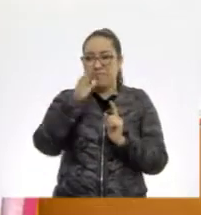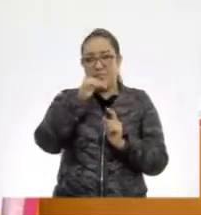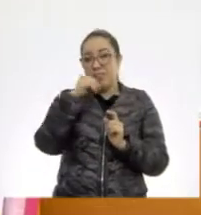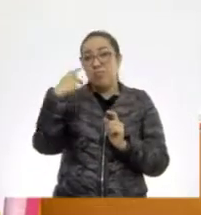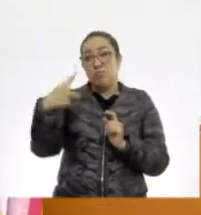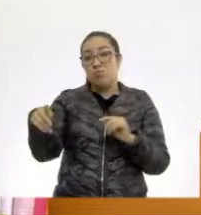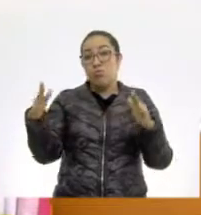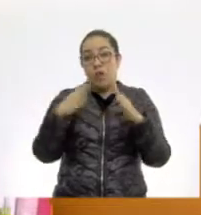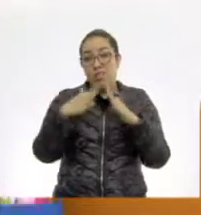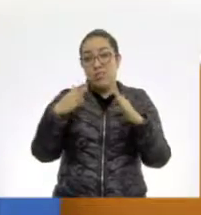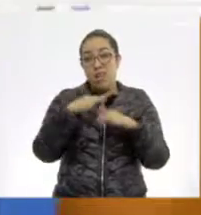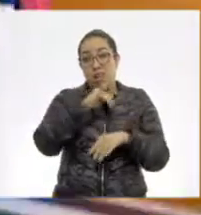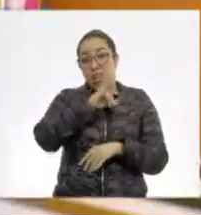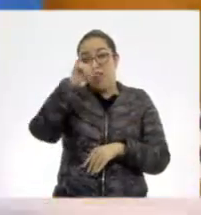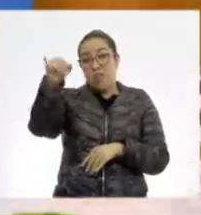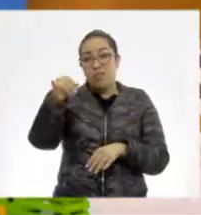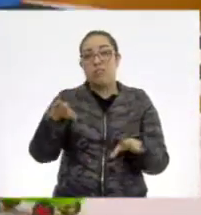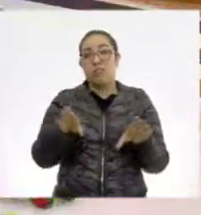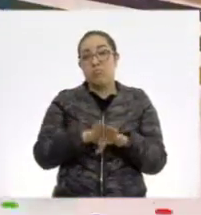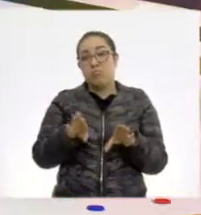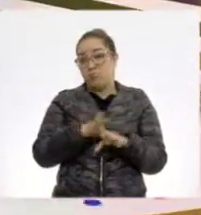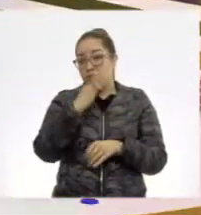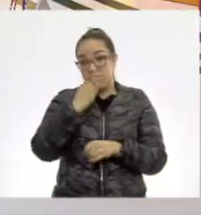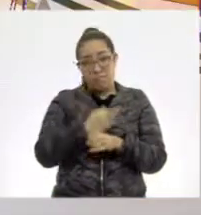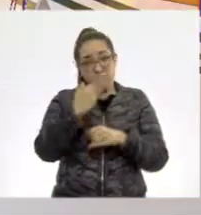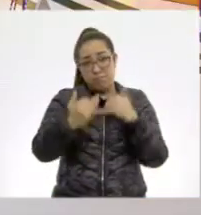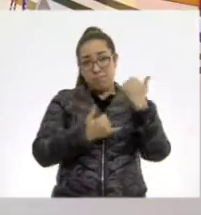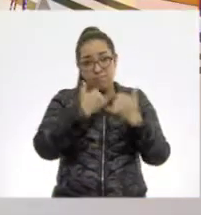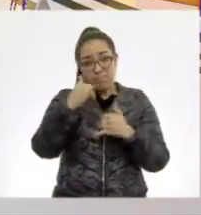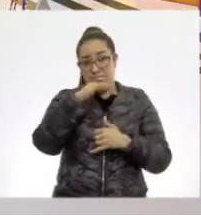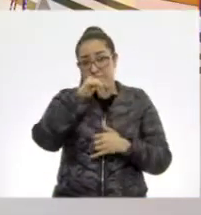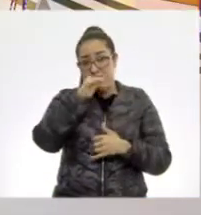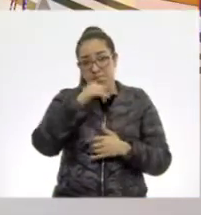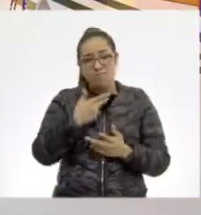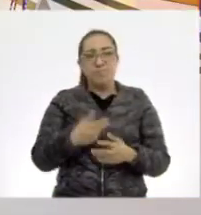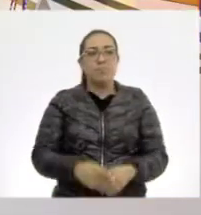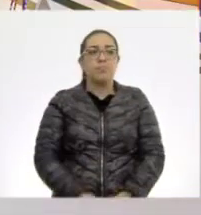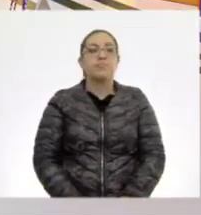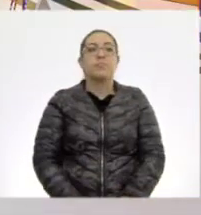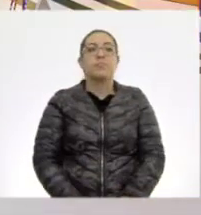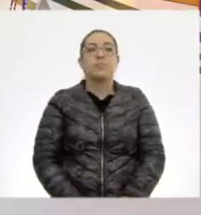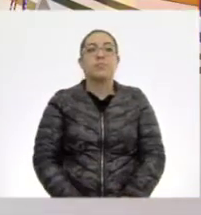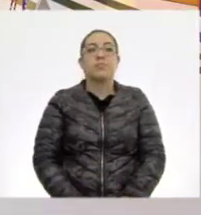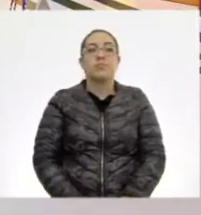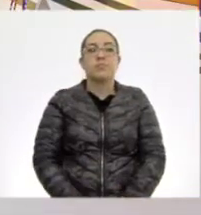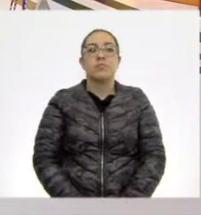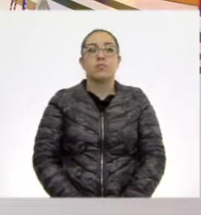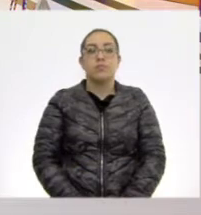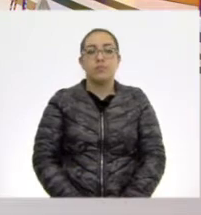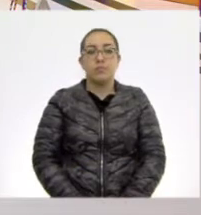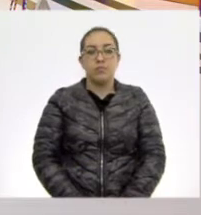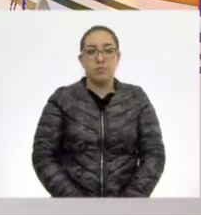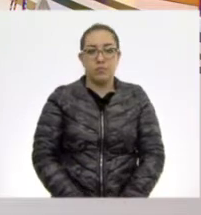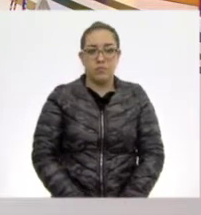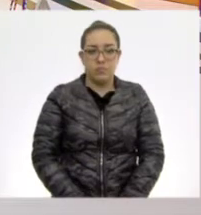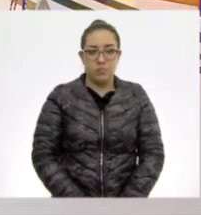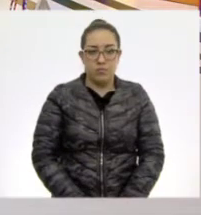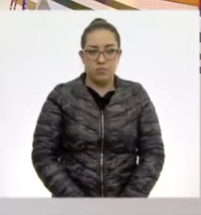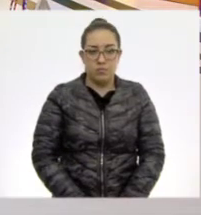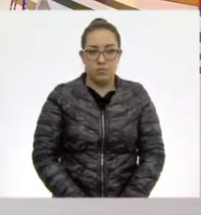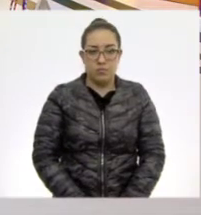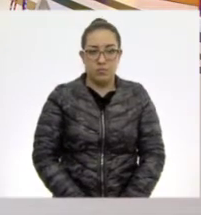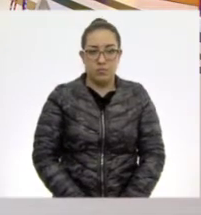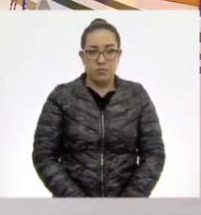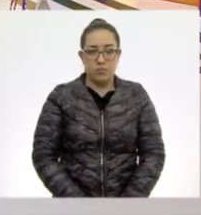su casa. Cierto. Y solamente jugamos, entonces podría ser por yo aquí. Yo creo que igual que... Porque no me puedo igual que mis primos. Ellos.